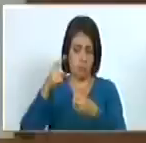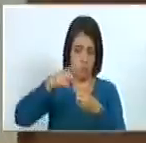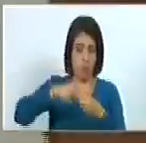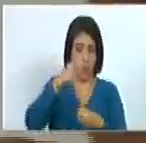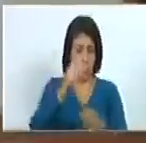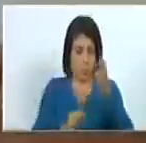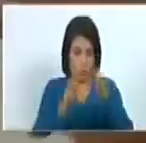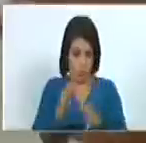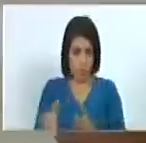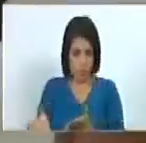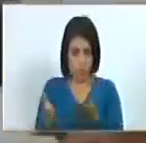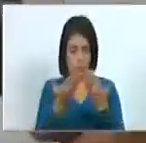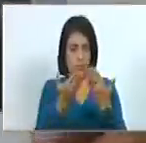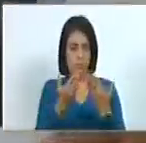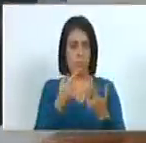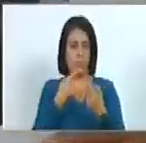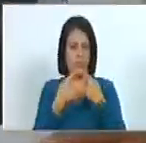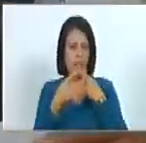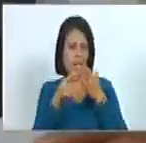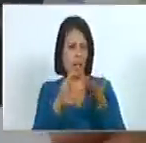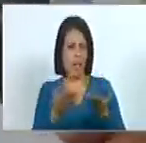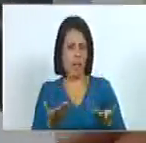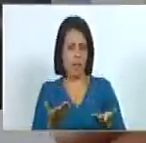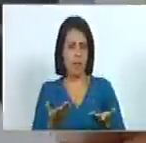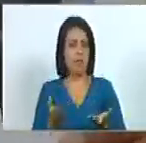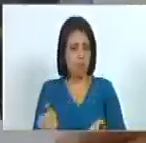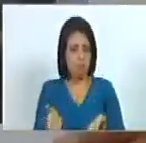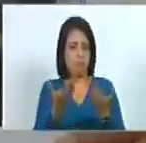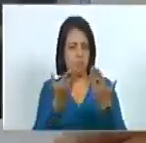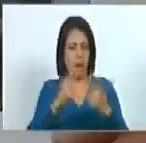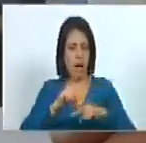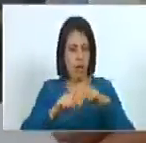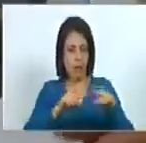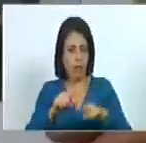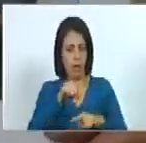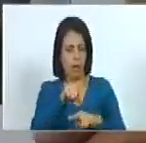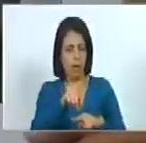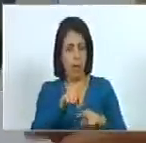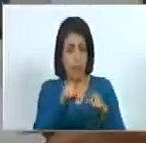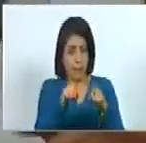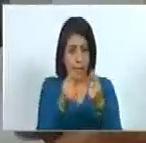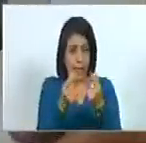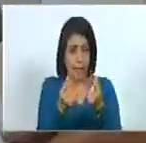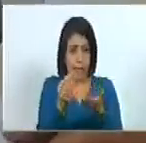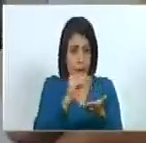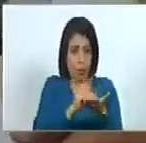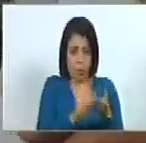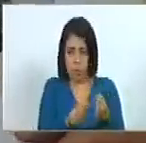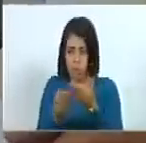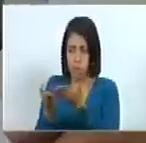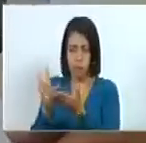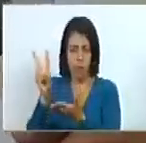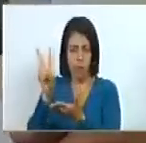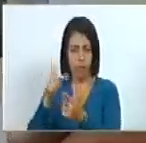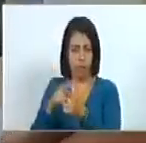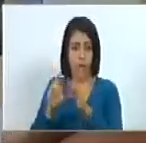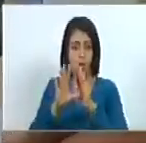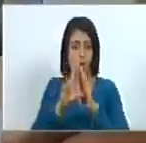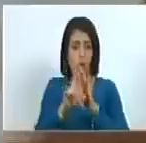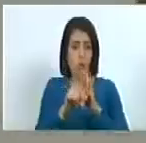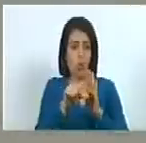la orden, milita en tu partido, dale la orden de que devuelva la plata de Cisnos que se la robó